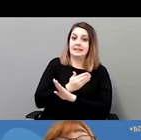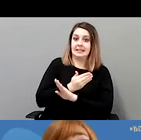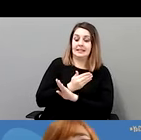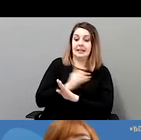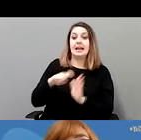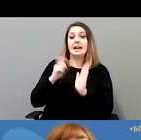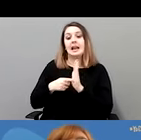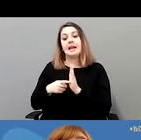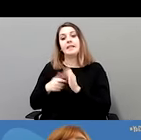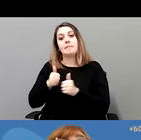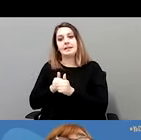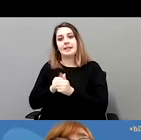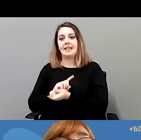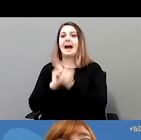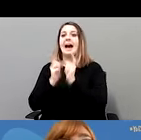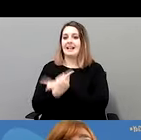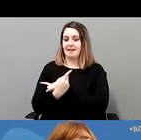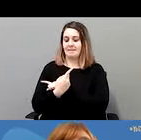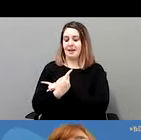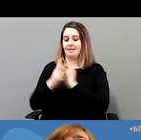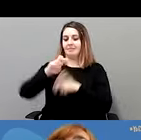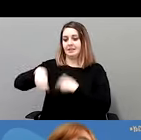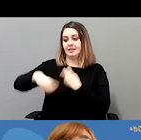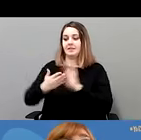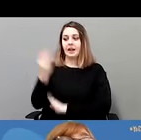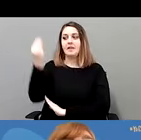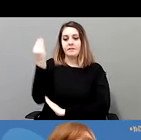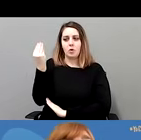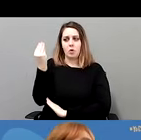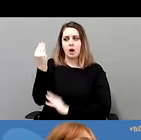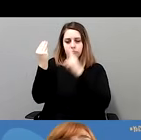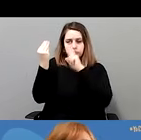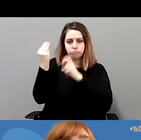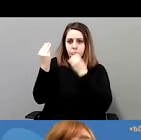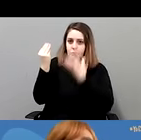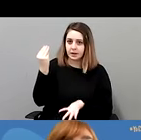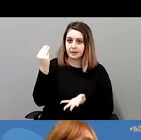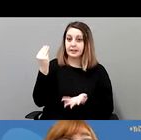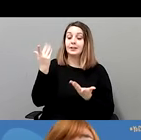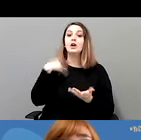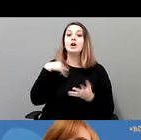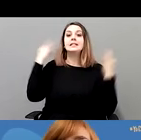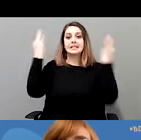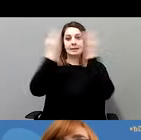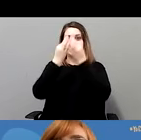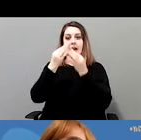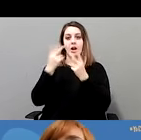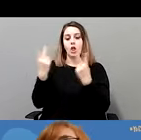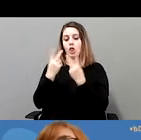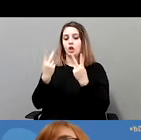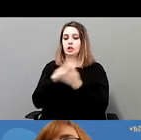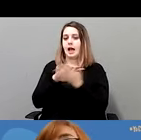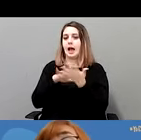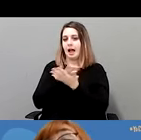ley de dependencia y que va a dar un impulso importante a esta figura. Así que a lo largo del seminario haré referencia a ambas cuestiones,